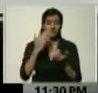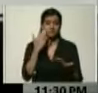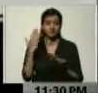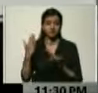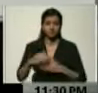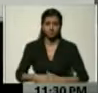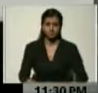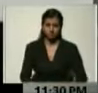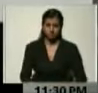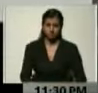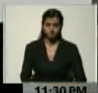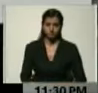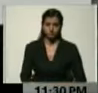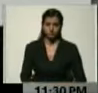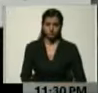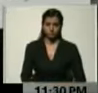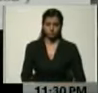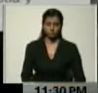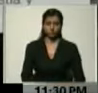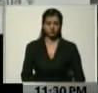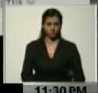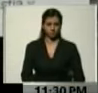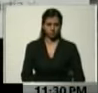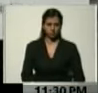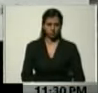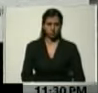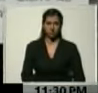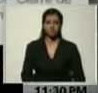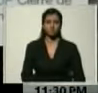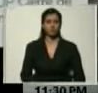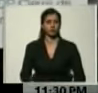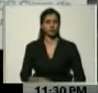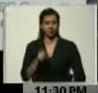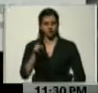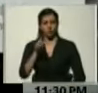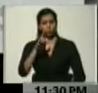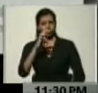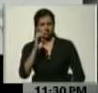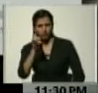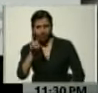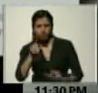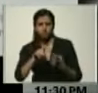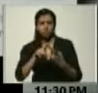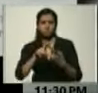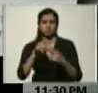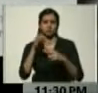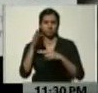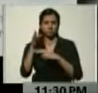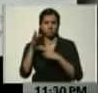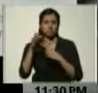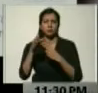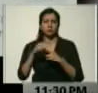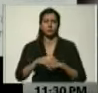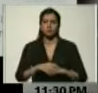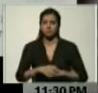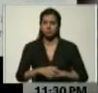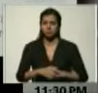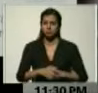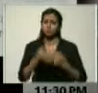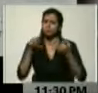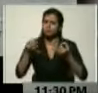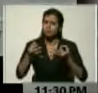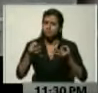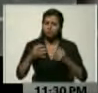Como académico que soy, como profesor que soy de la Universidad Central de Venezuela, a mucha honra, pues sería realmente